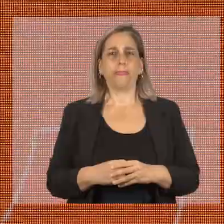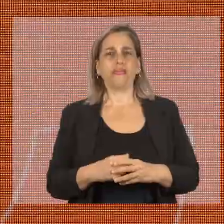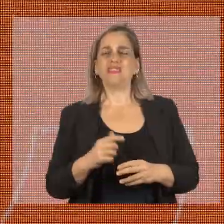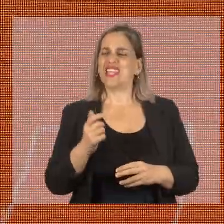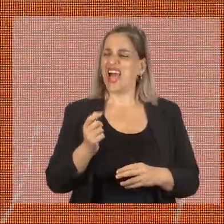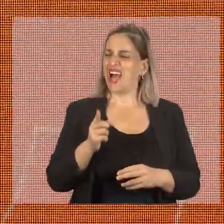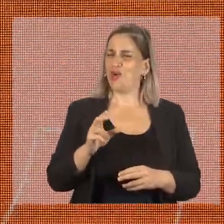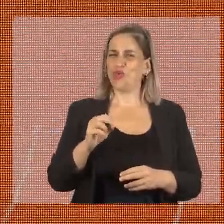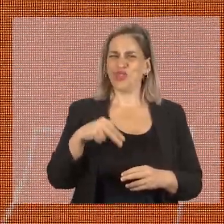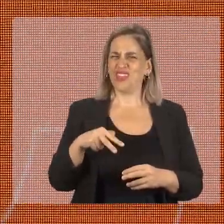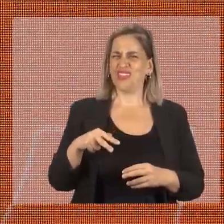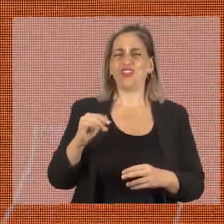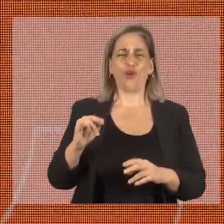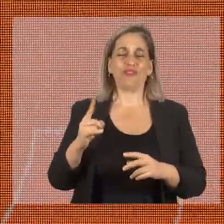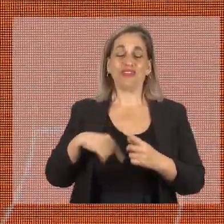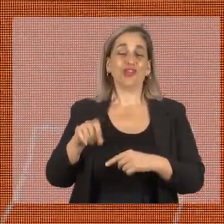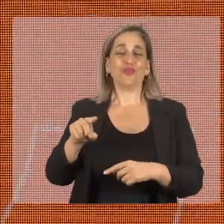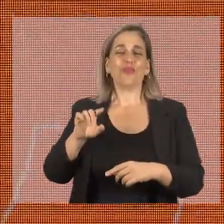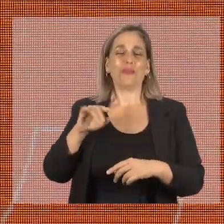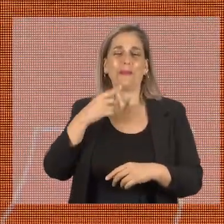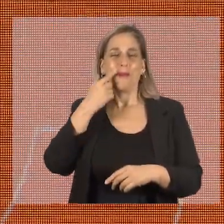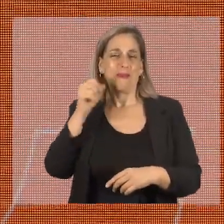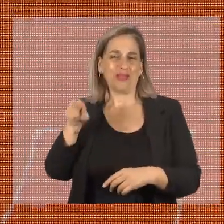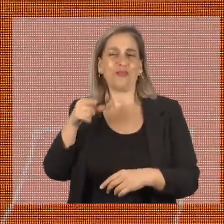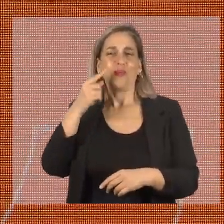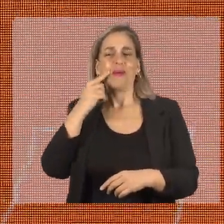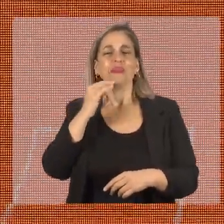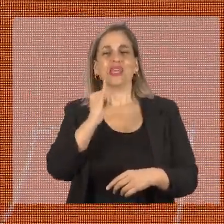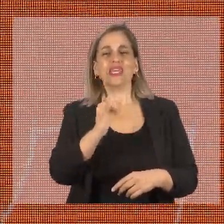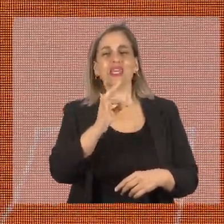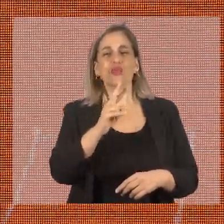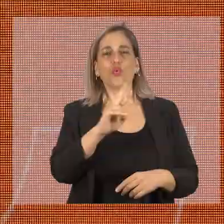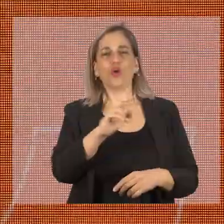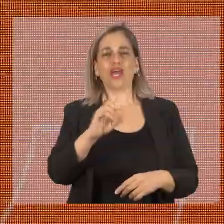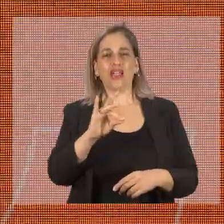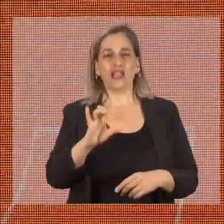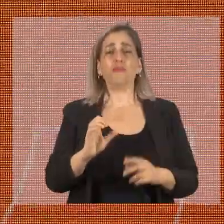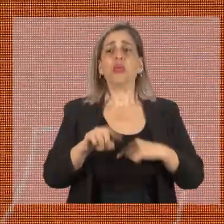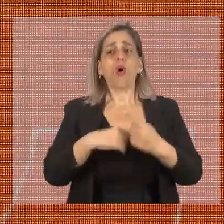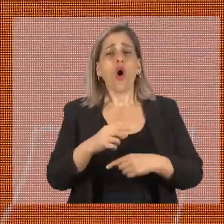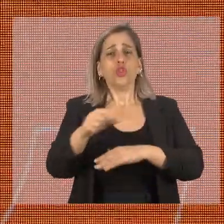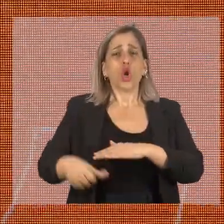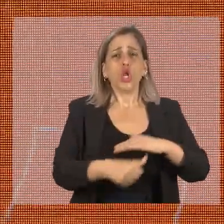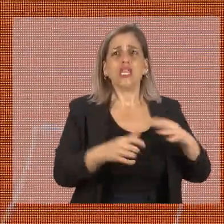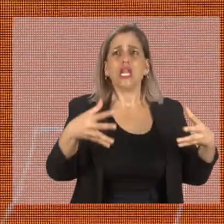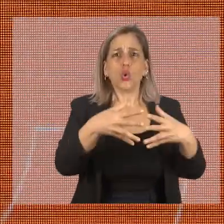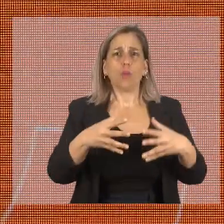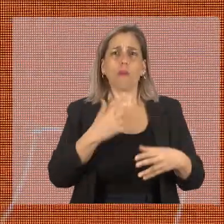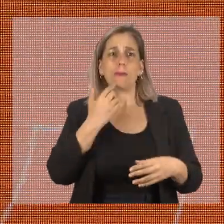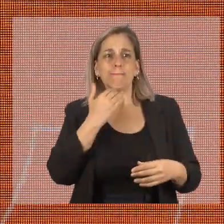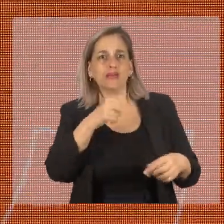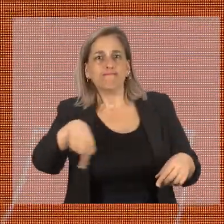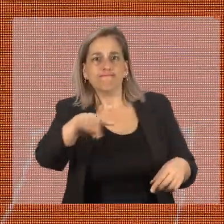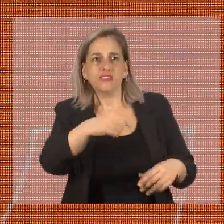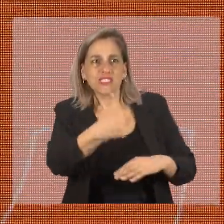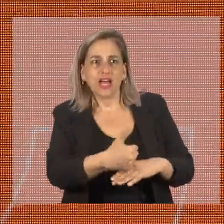Iba a decir Agustín Iturralde, ya lo corriste a tu viejo. Estaba Pablo Iturralde y después estaban los otros líderes partidarios, que no sé si está